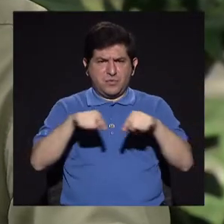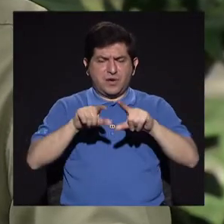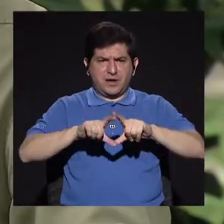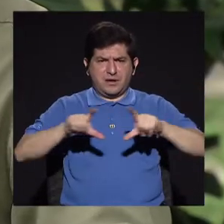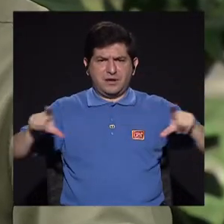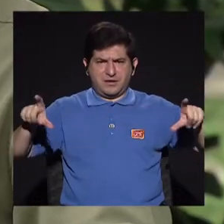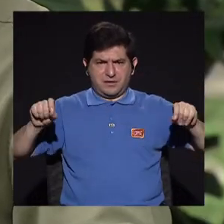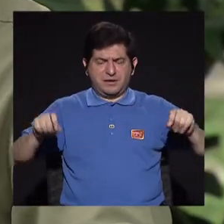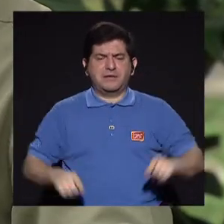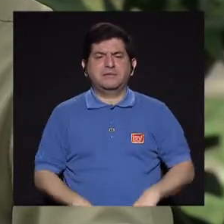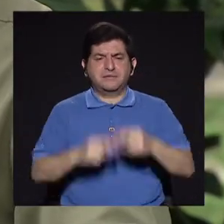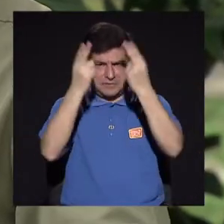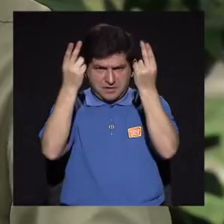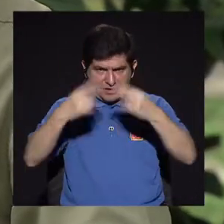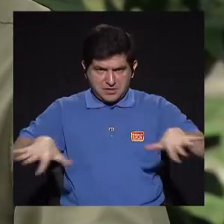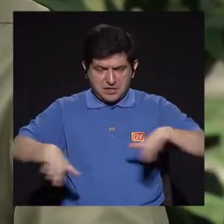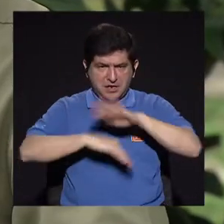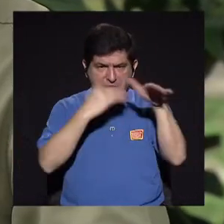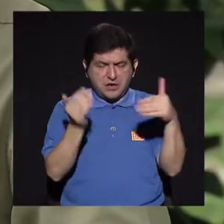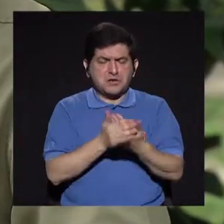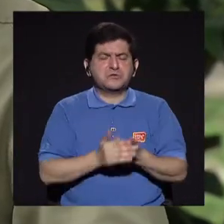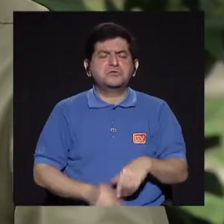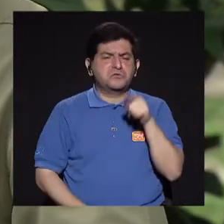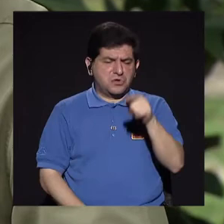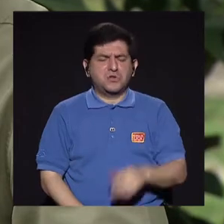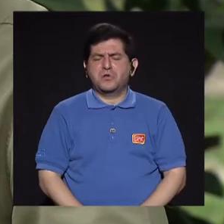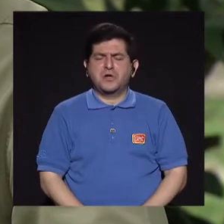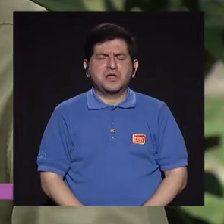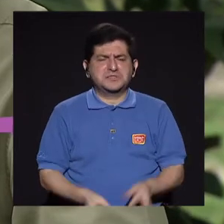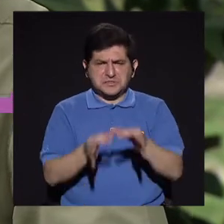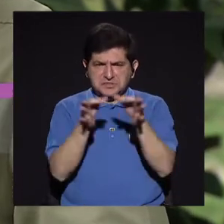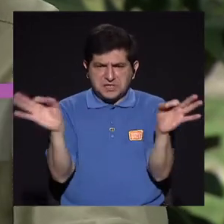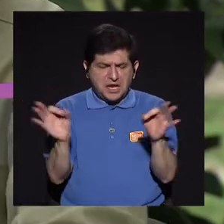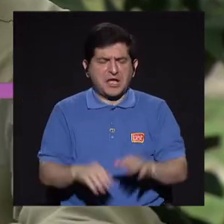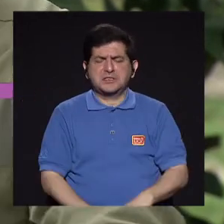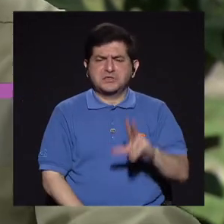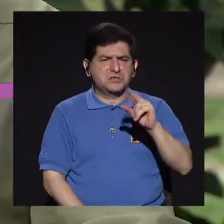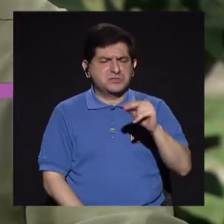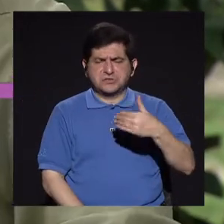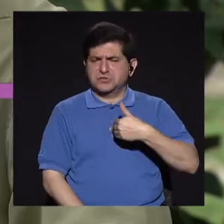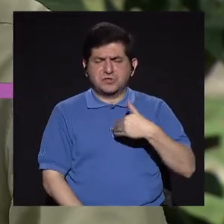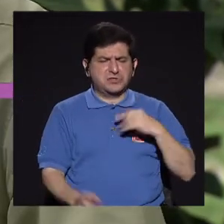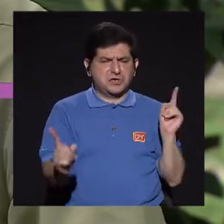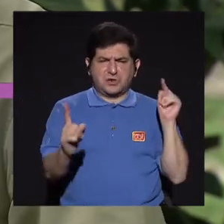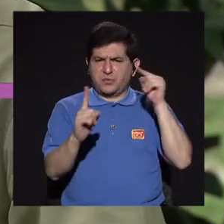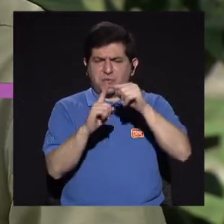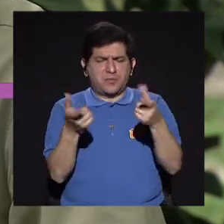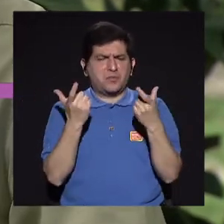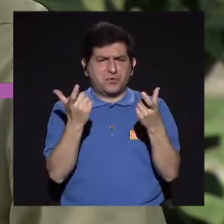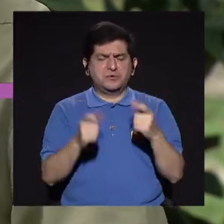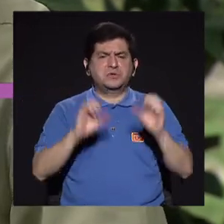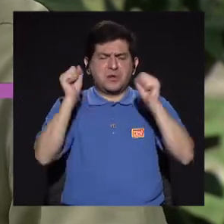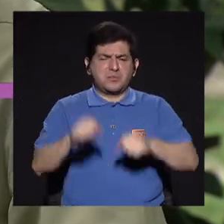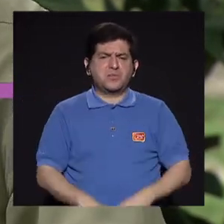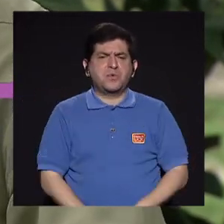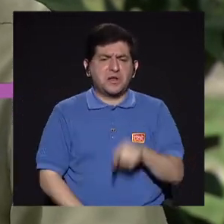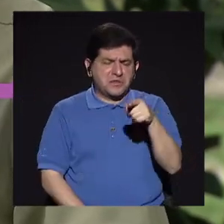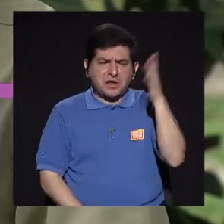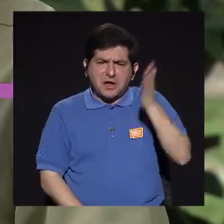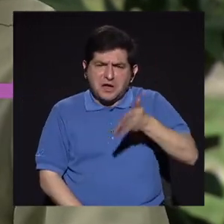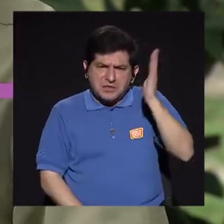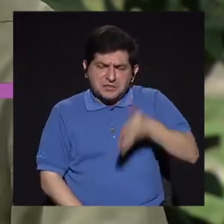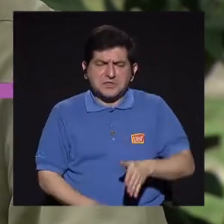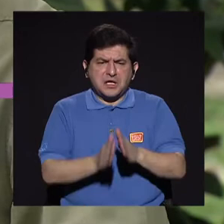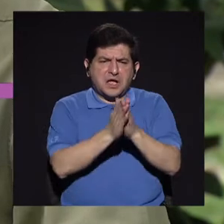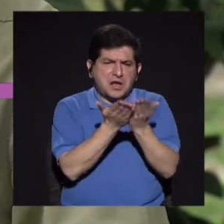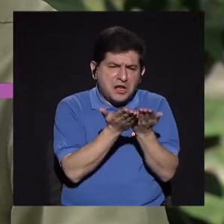www.gcbac.com, que, todo es descarga gratuita, no tiene fines de lucro, o sea, es para compartir el conocimiento. Pueden descargar nuestros libros,